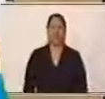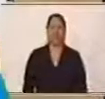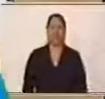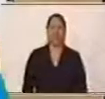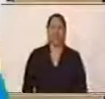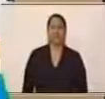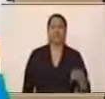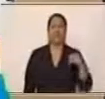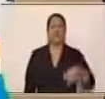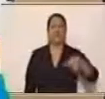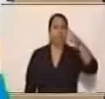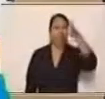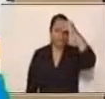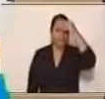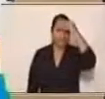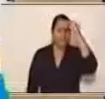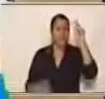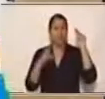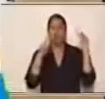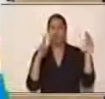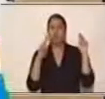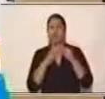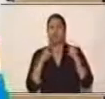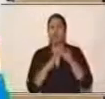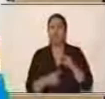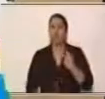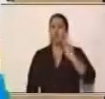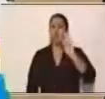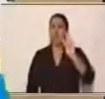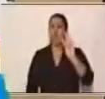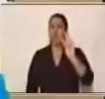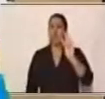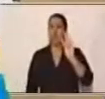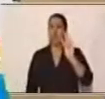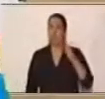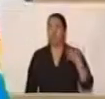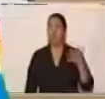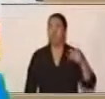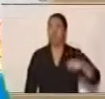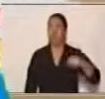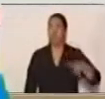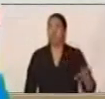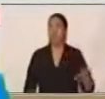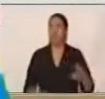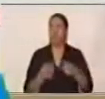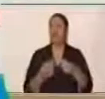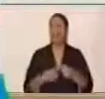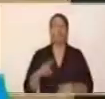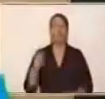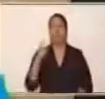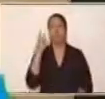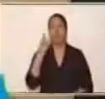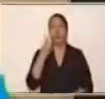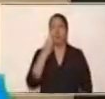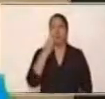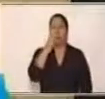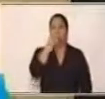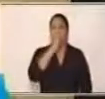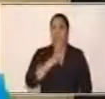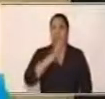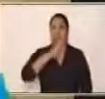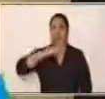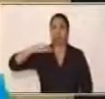sesión aprenderemos y conoceremos 3 ángulos. Vamos a iniciar con el ángulo recto.